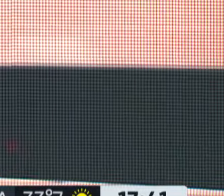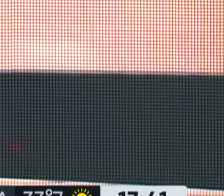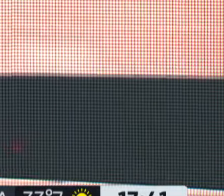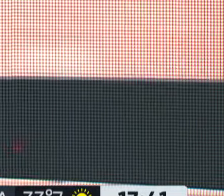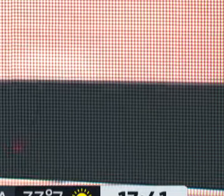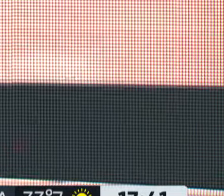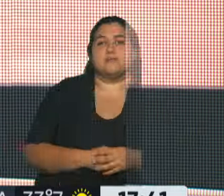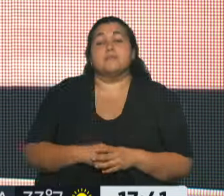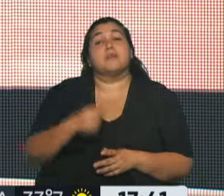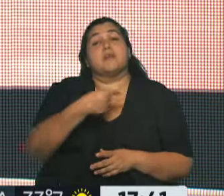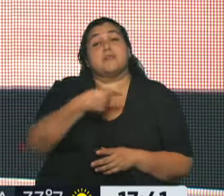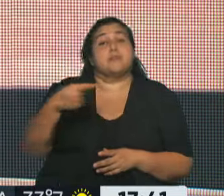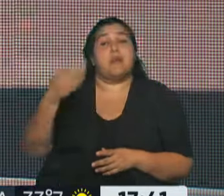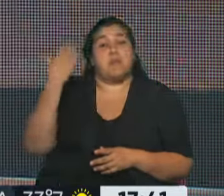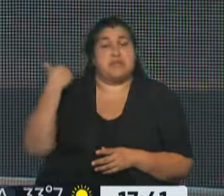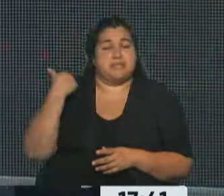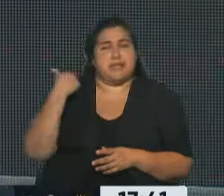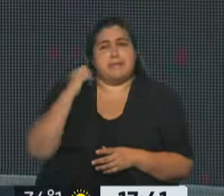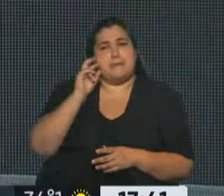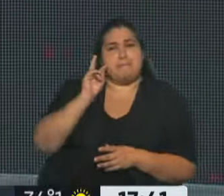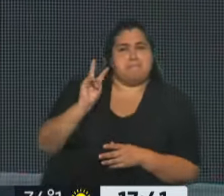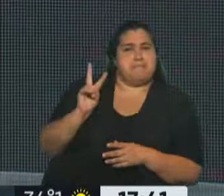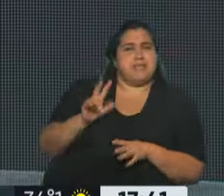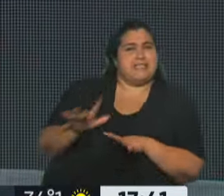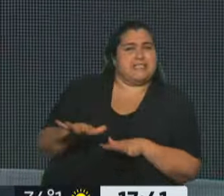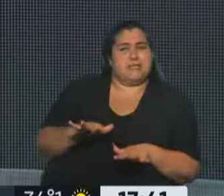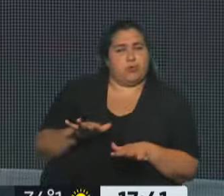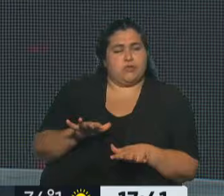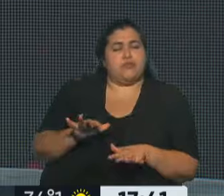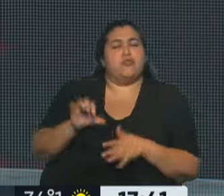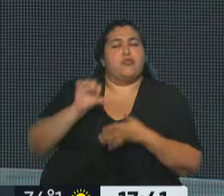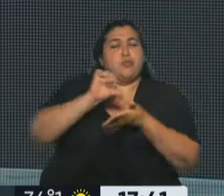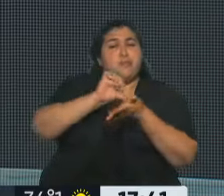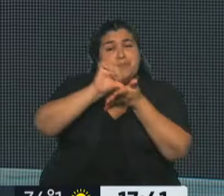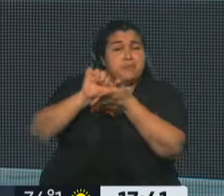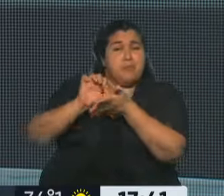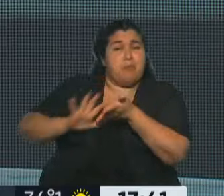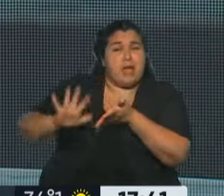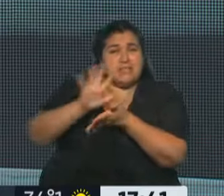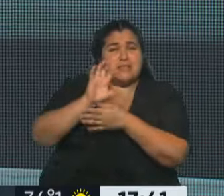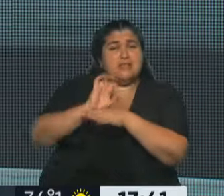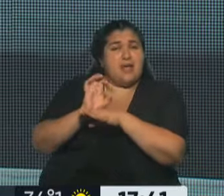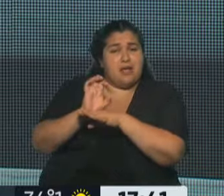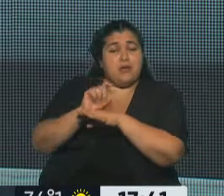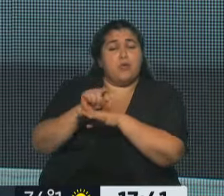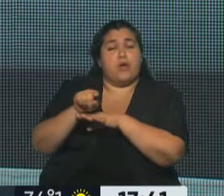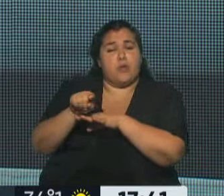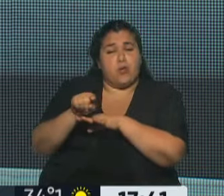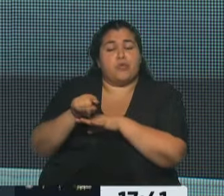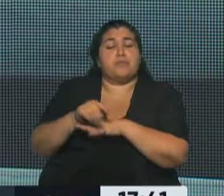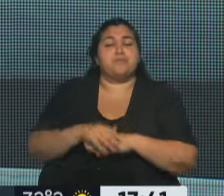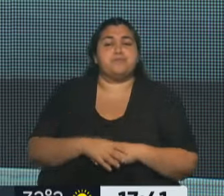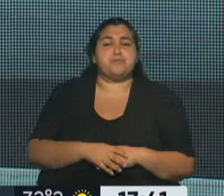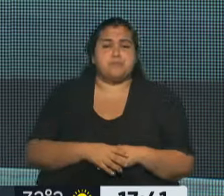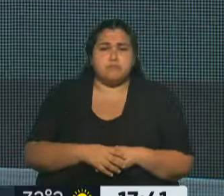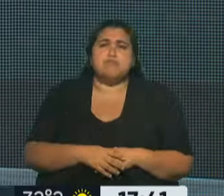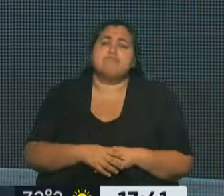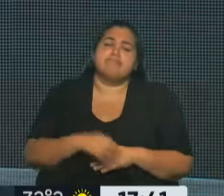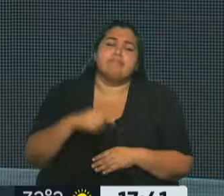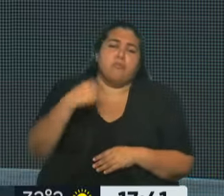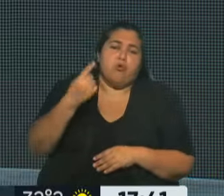bueno la semana pasada te mostrábamos la preocupación por lo que sucedía en las calles de Guayaquil particularmente en Ecuador pero también en otros